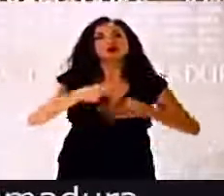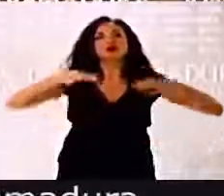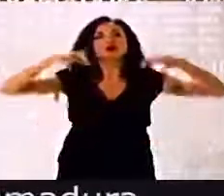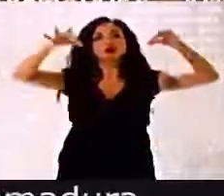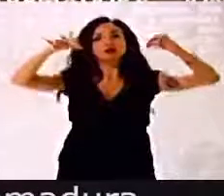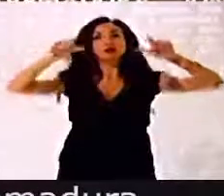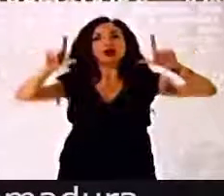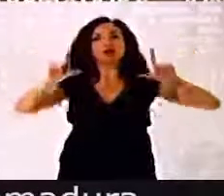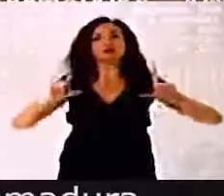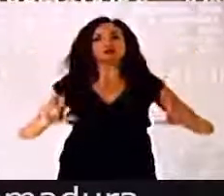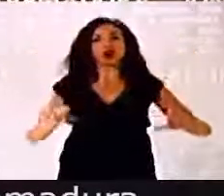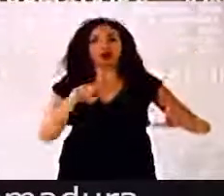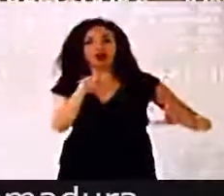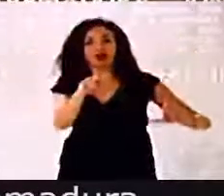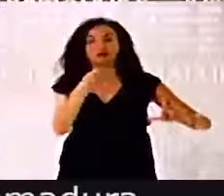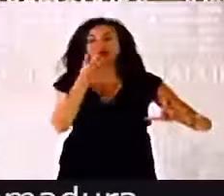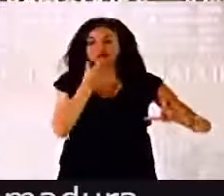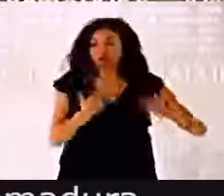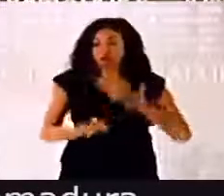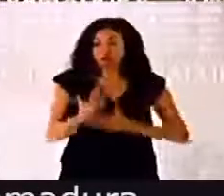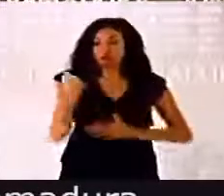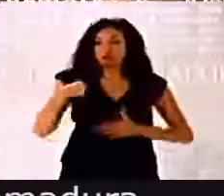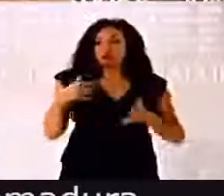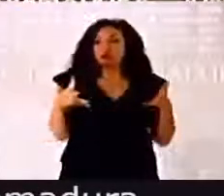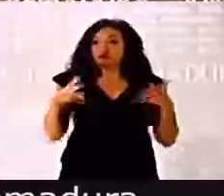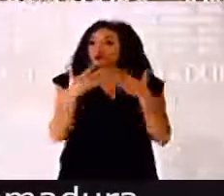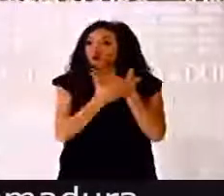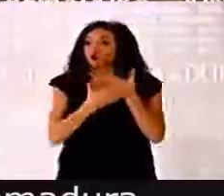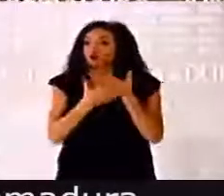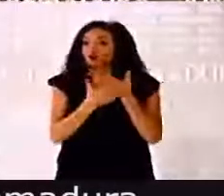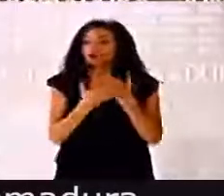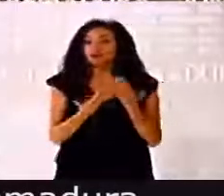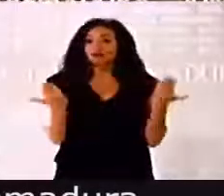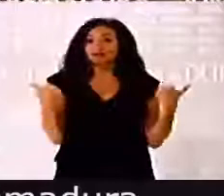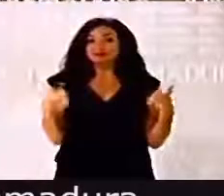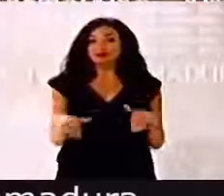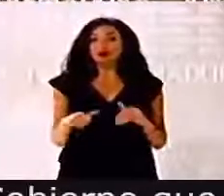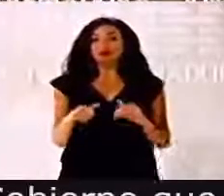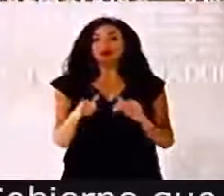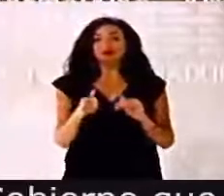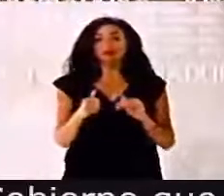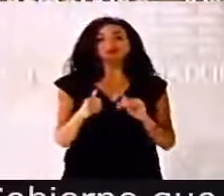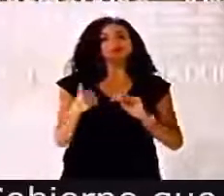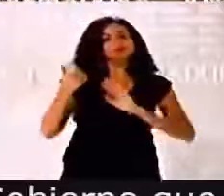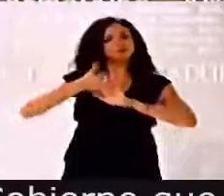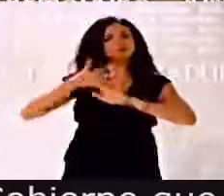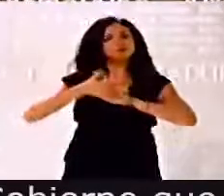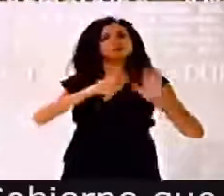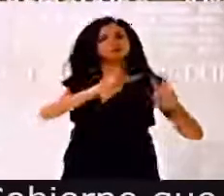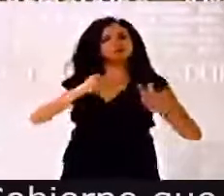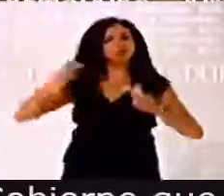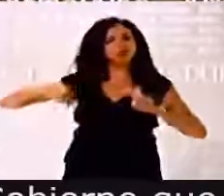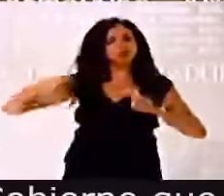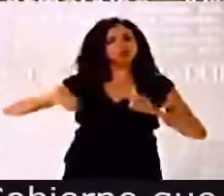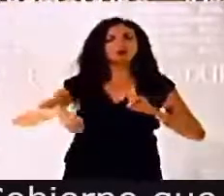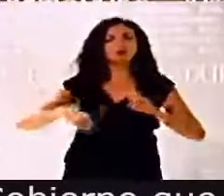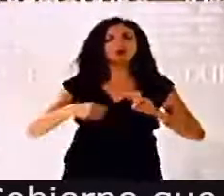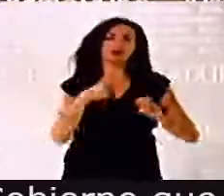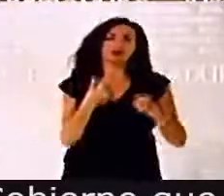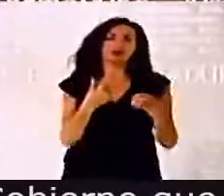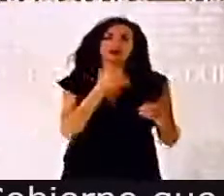hacer, y ese mismo día el Consejo de Gobierno, que ya ha hablado hoy sobre este asunto y lo está acabando de